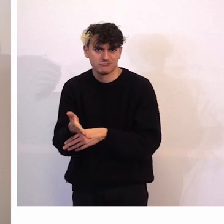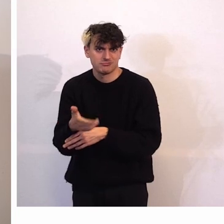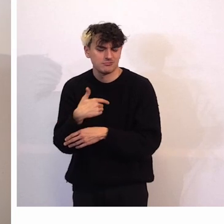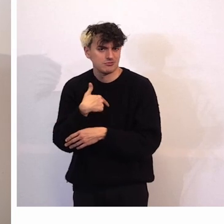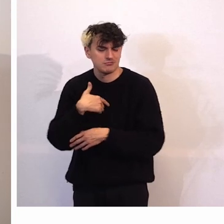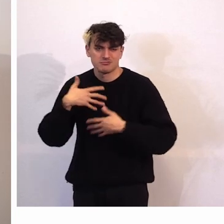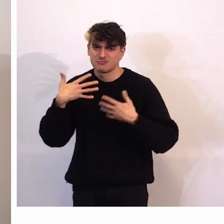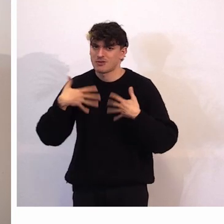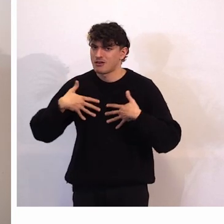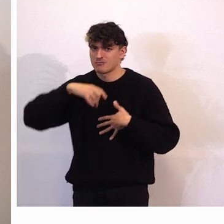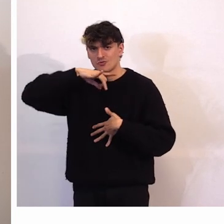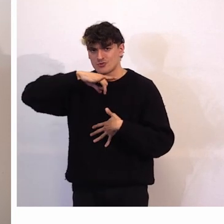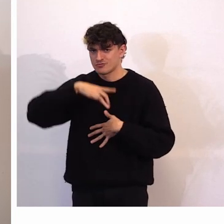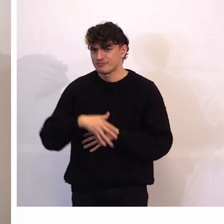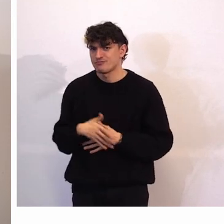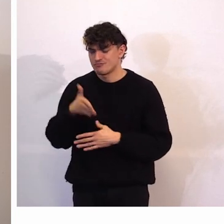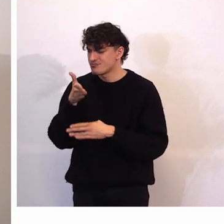vida.